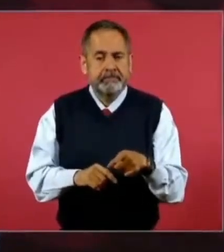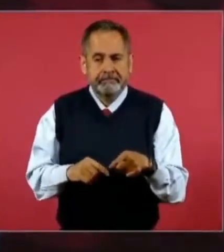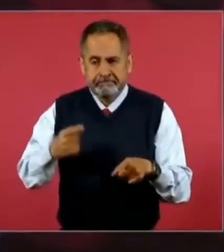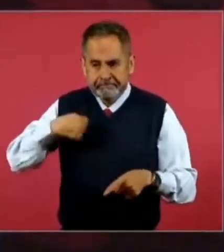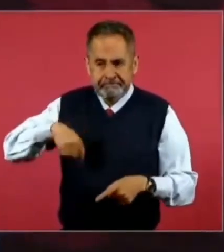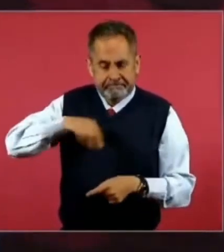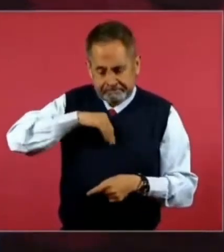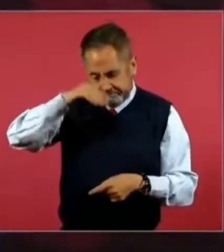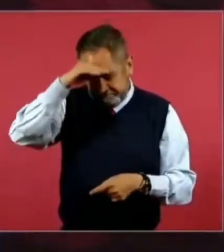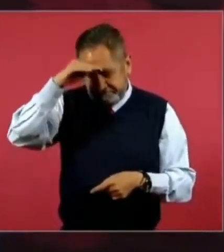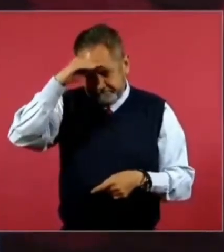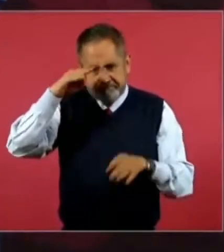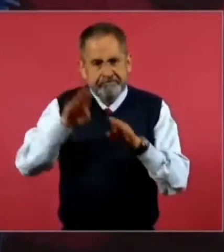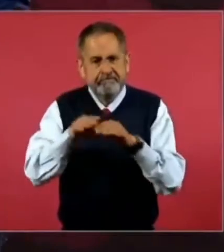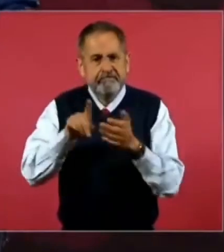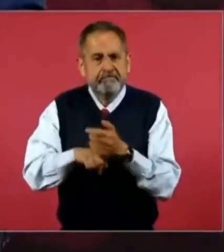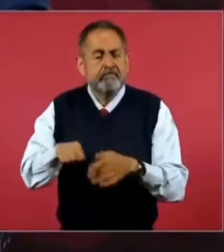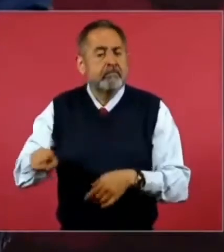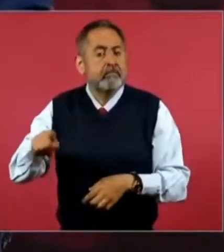aceptar de que la civilización